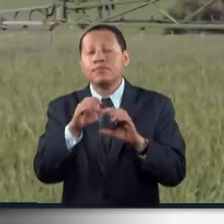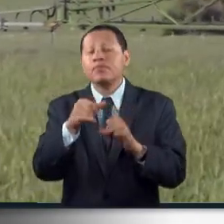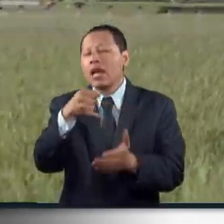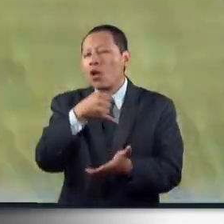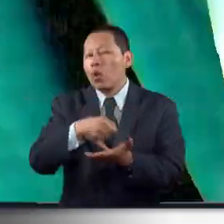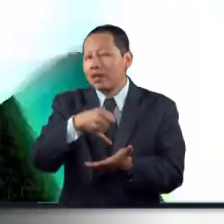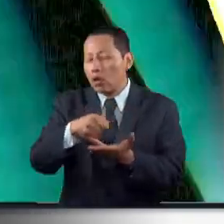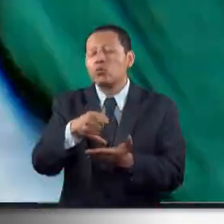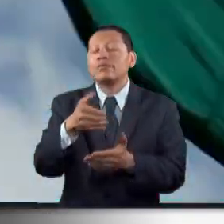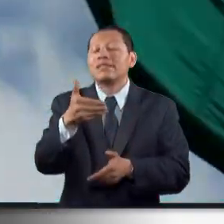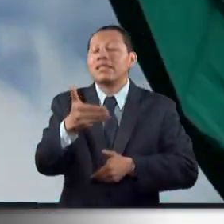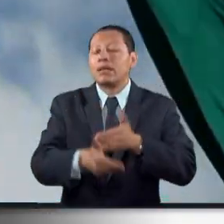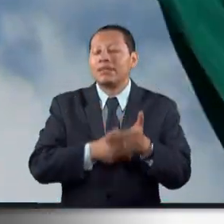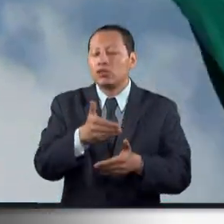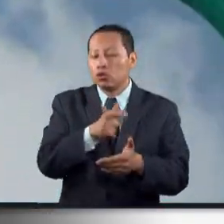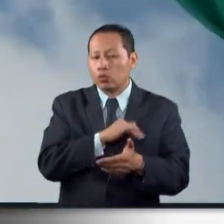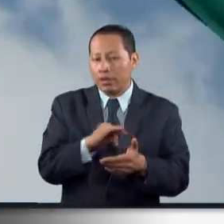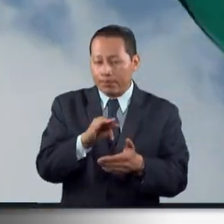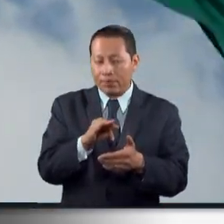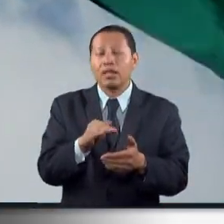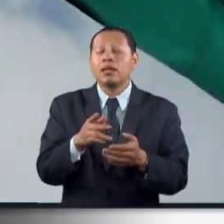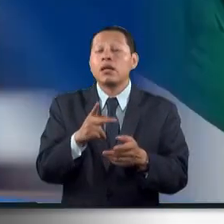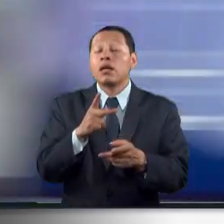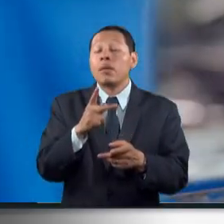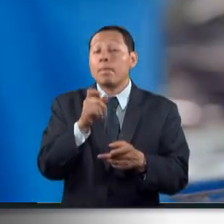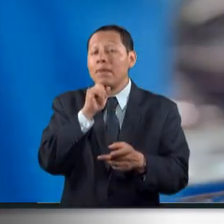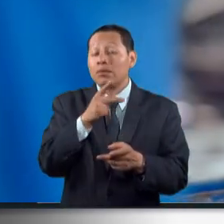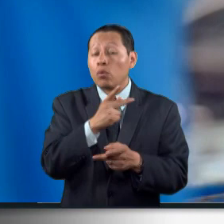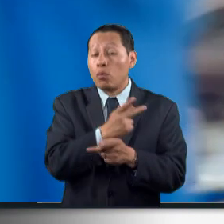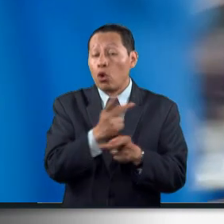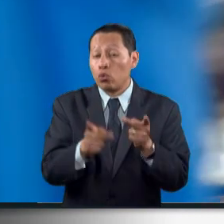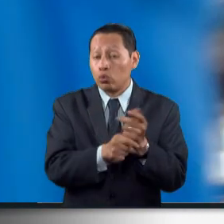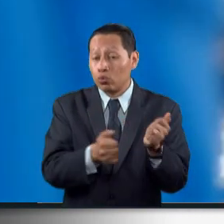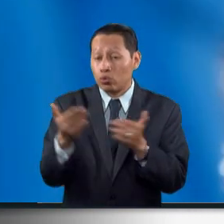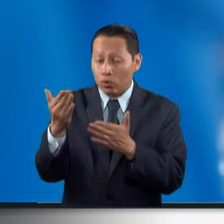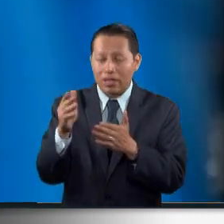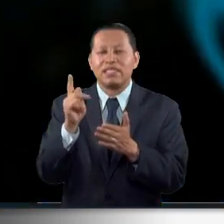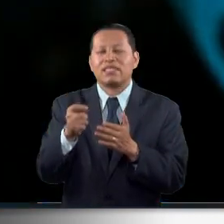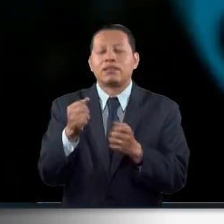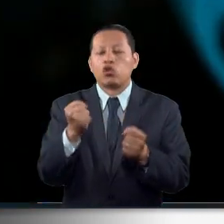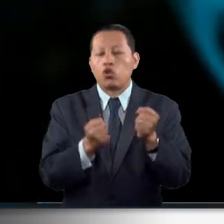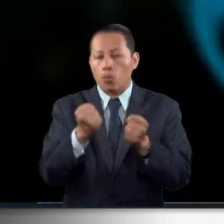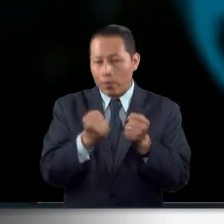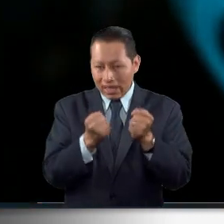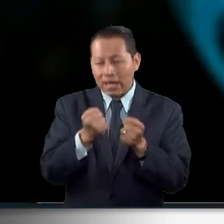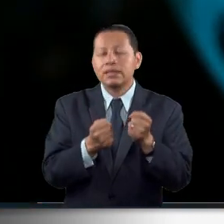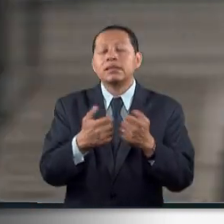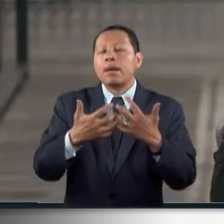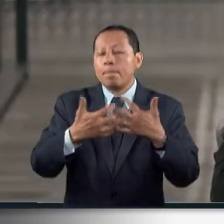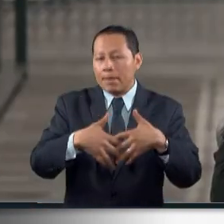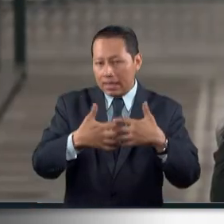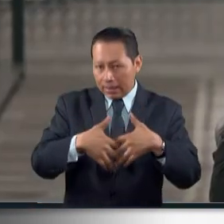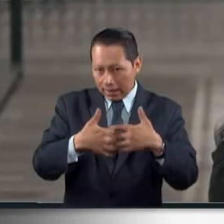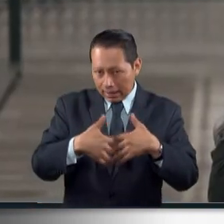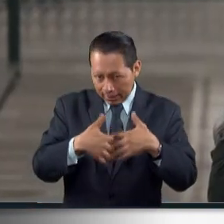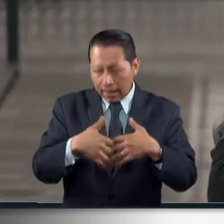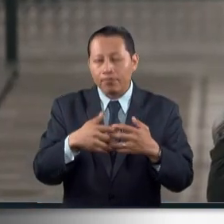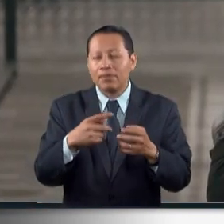servicios. Los principales productos que México exporta a la Unión Europea son automóviles, maquinaria,